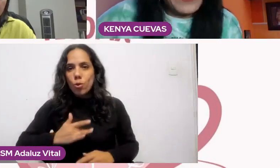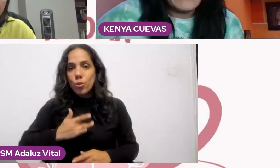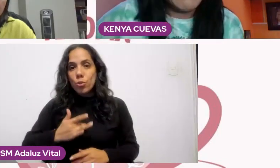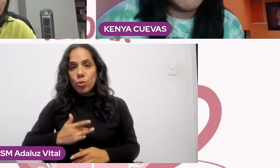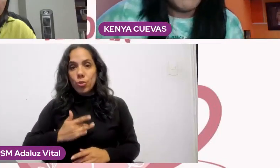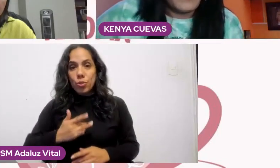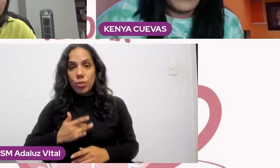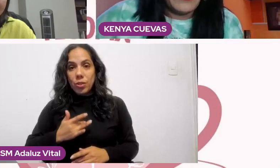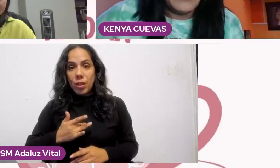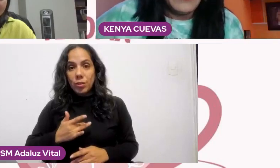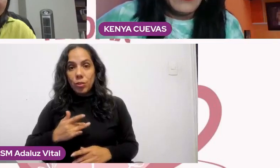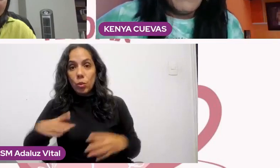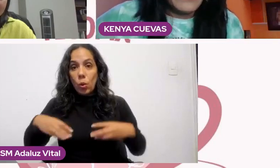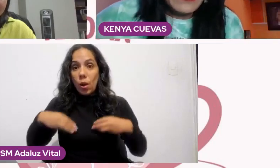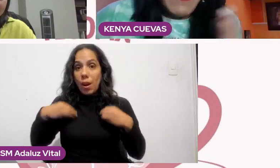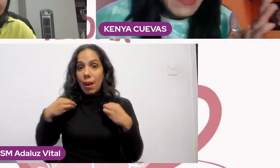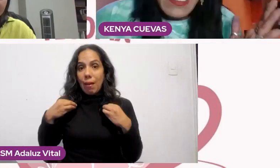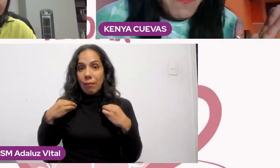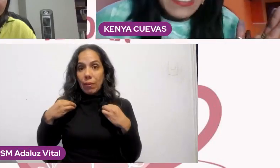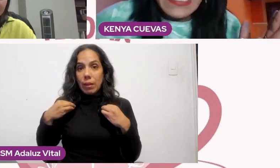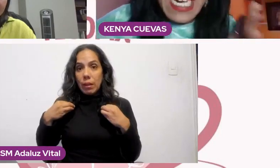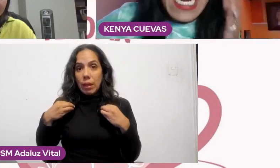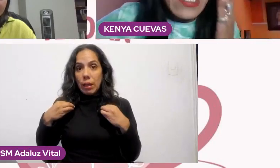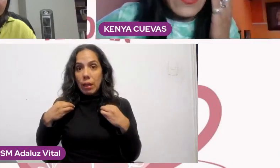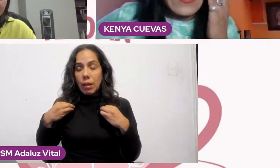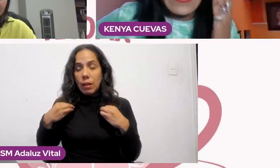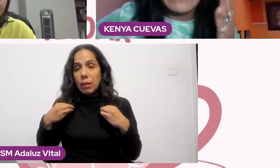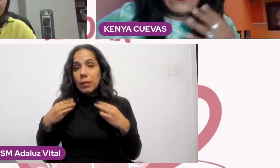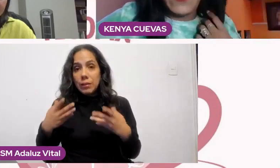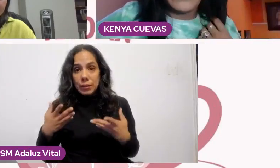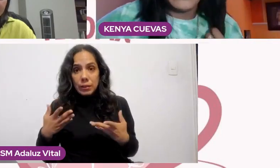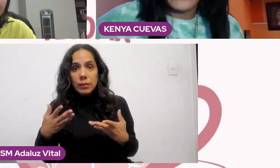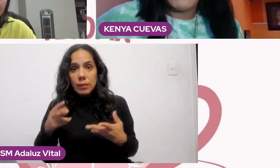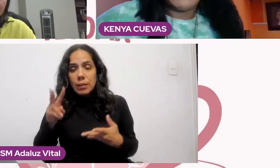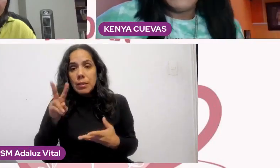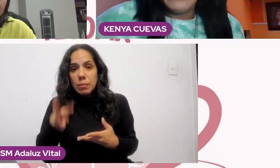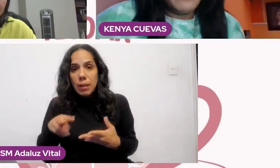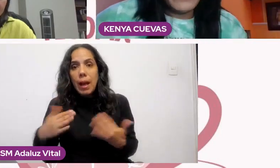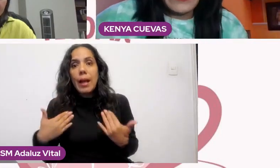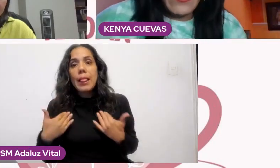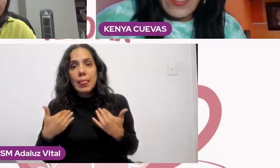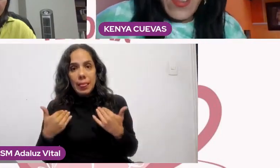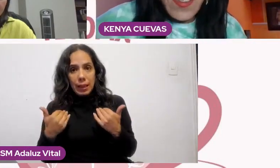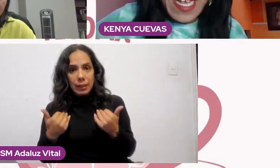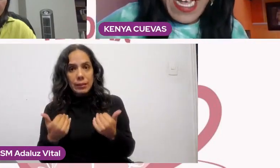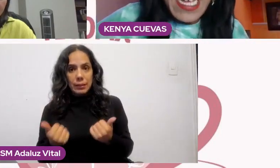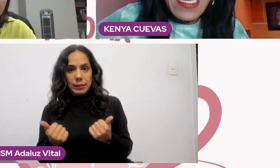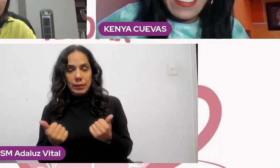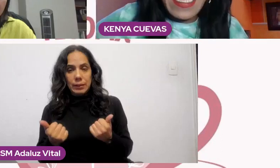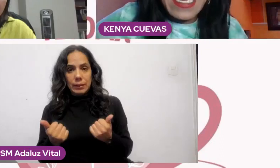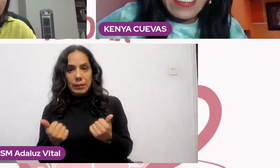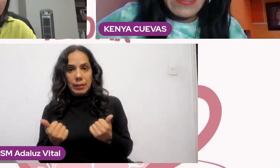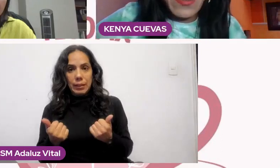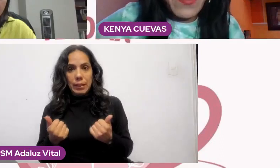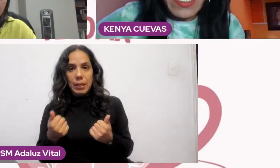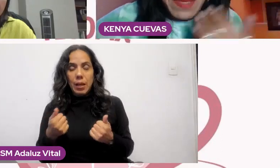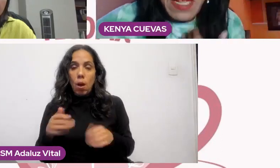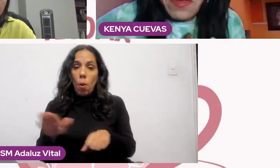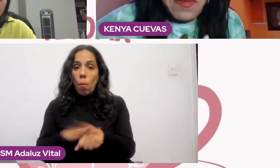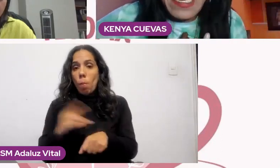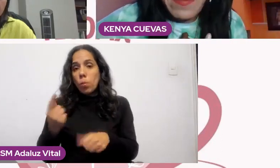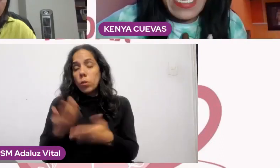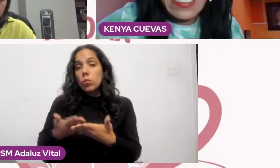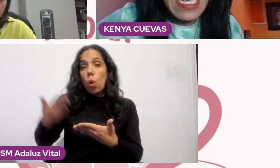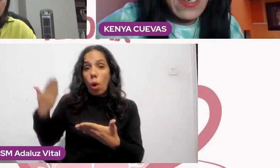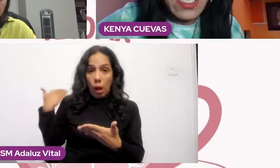era buena, ¿no? Porque pues así me hicieron pensar la sociedad, ¿no? Inclusive pues tantos años en calle, en cárcel, ¿no? Porque a mí